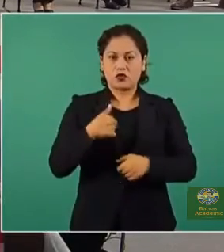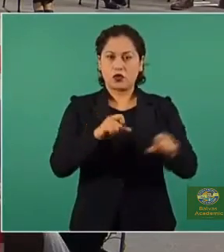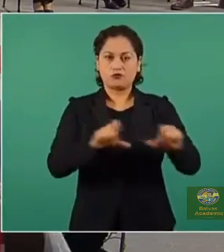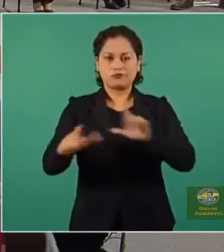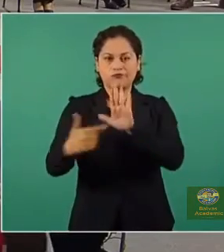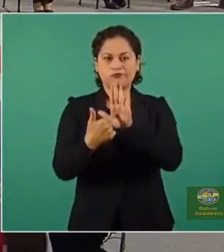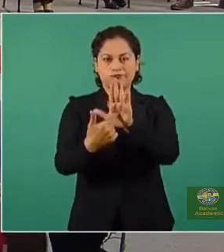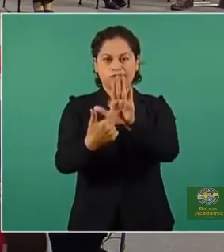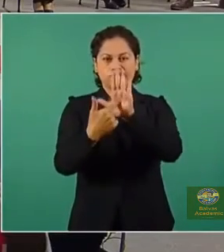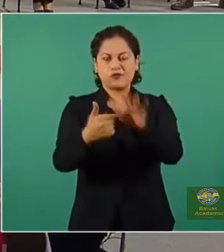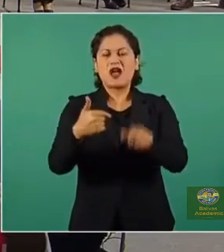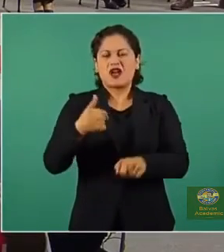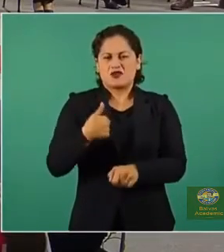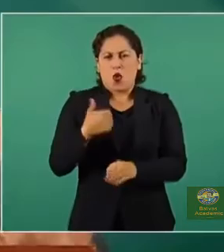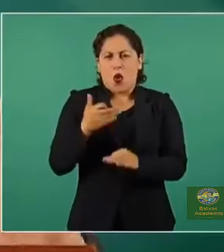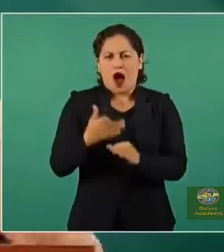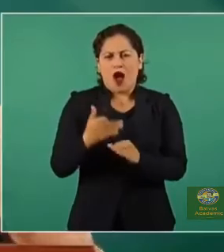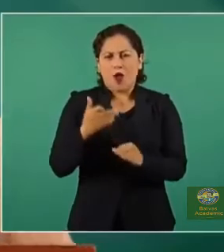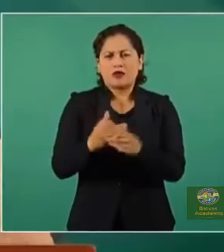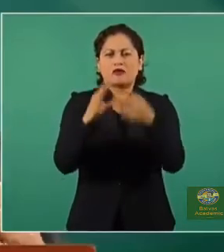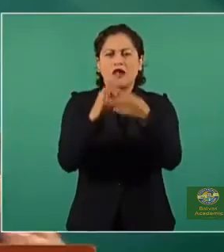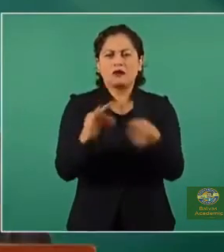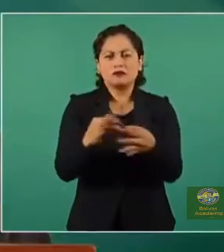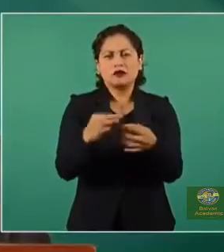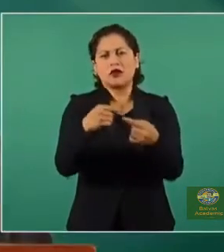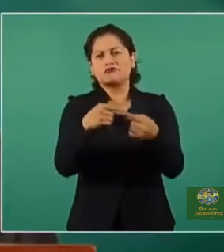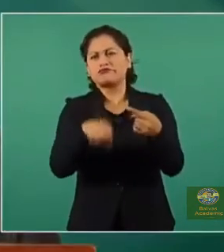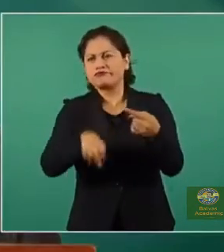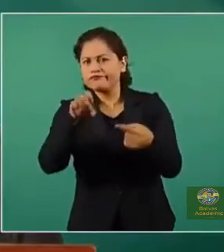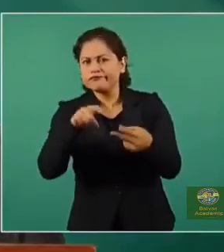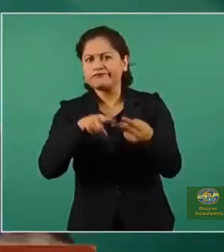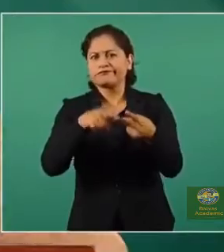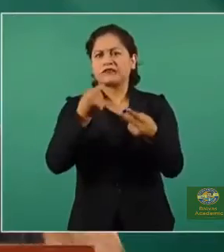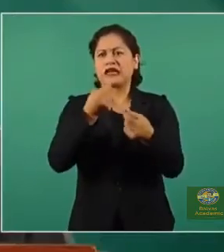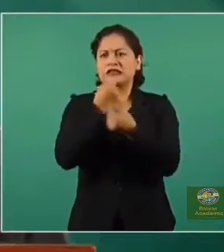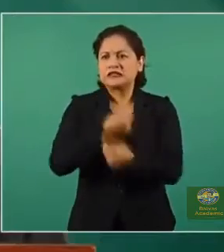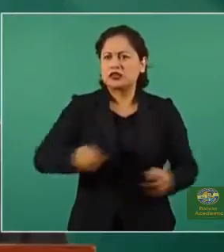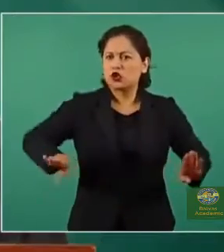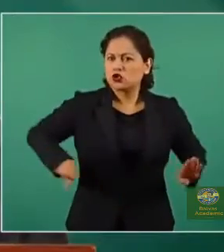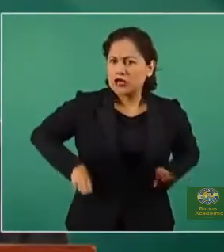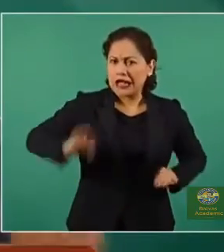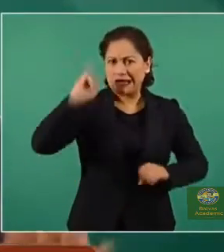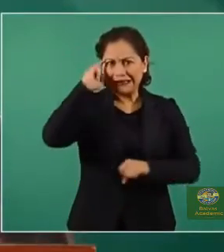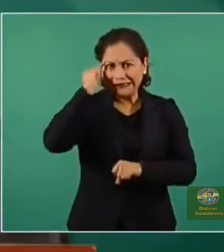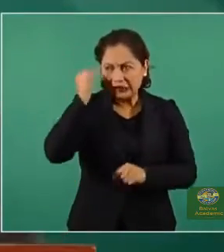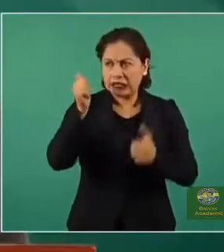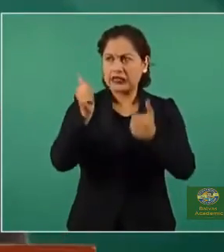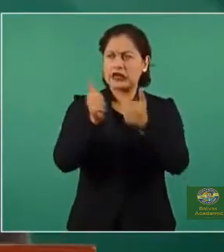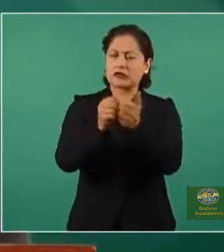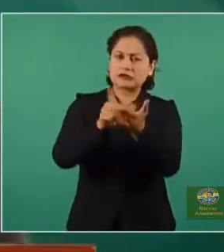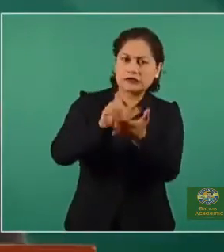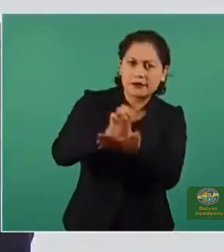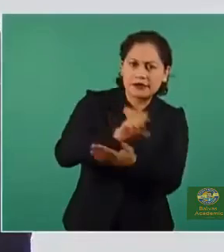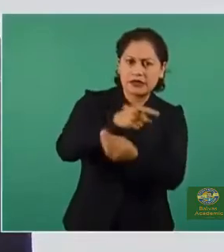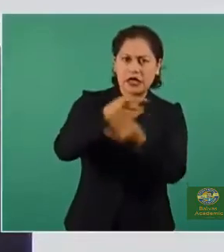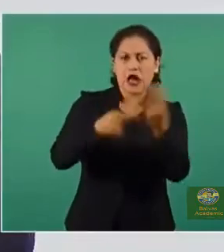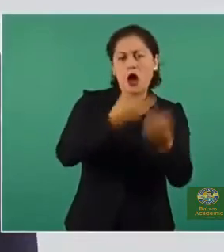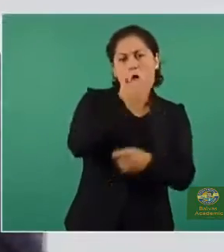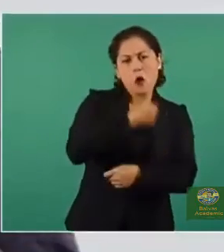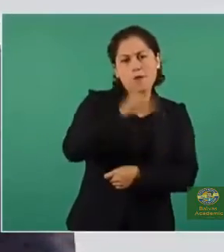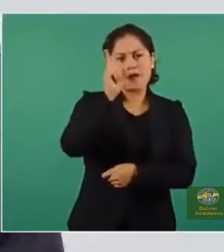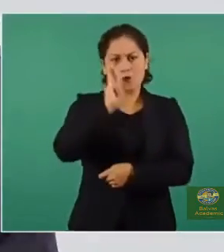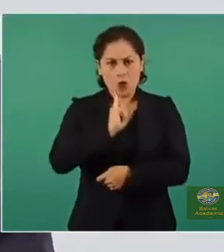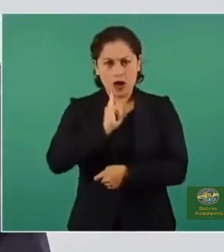hago sobre edad, niños con discapacidad, autoascripción indígena, género, lo van a poder encontrar con